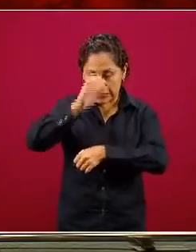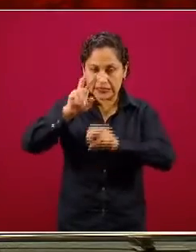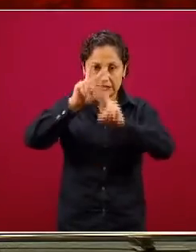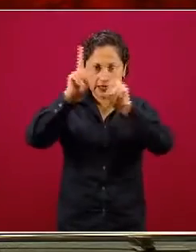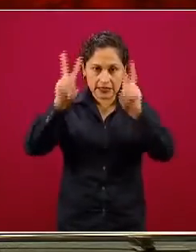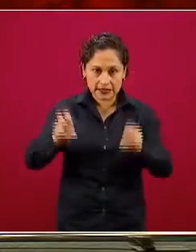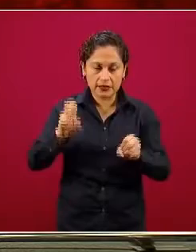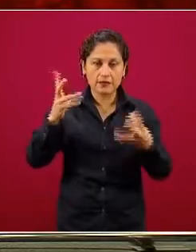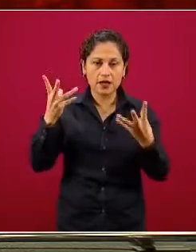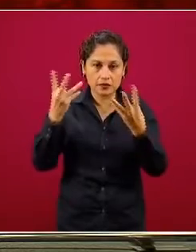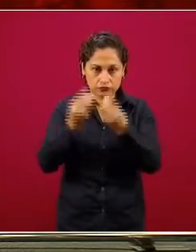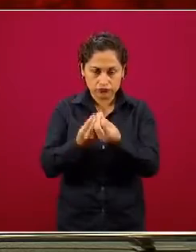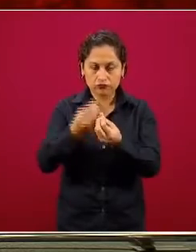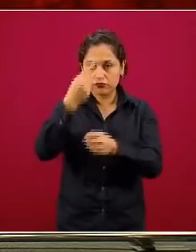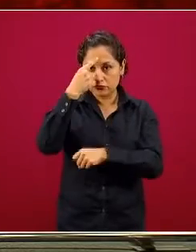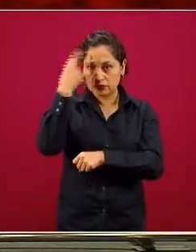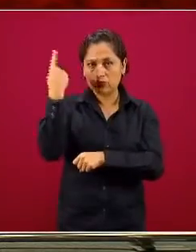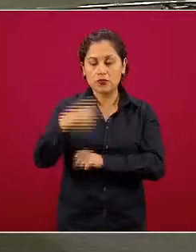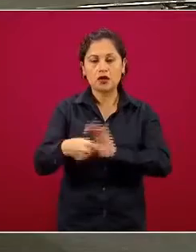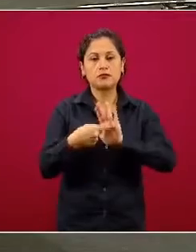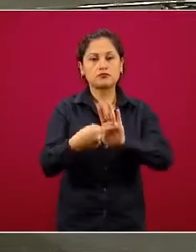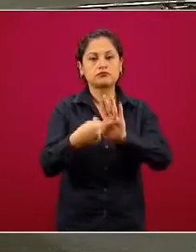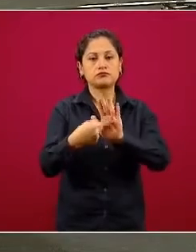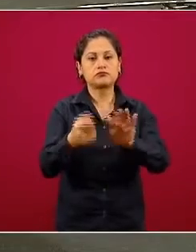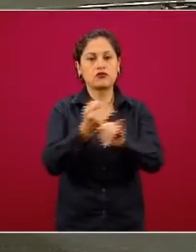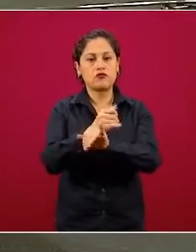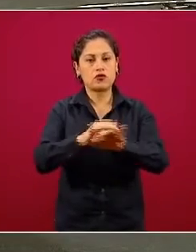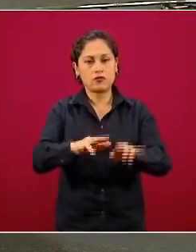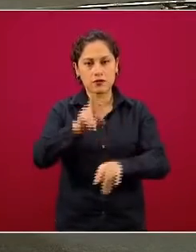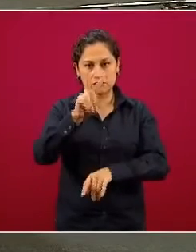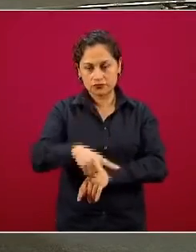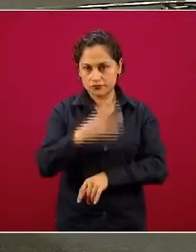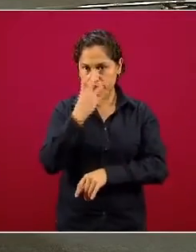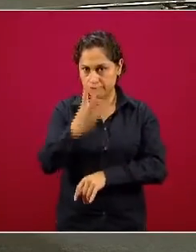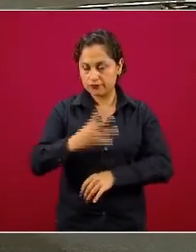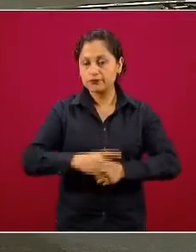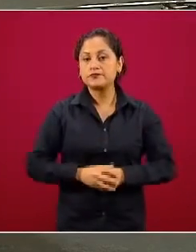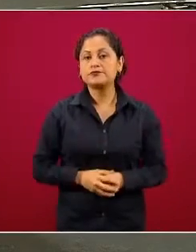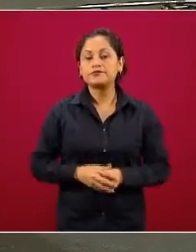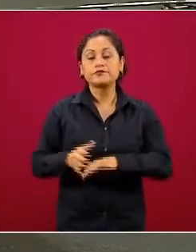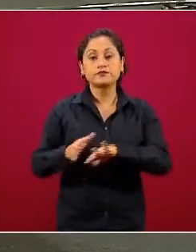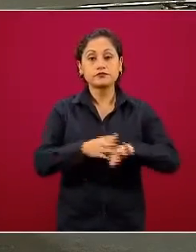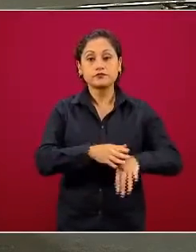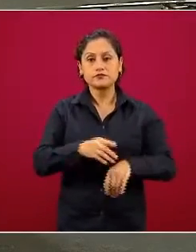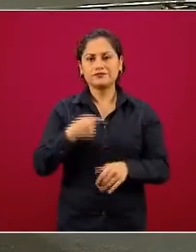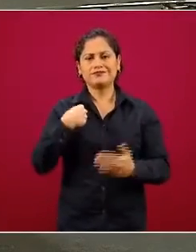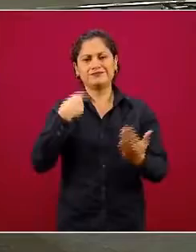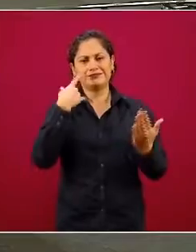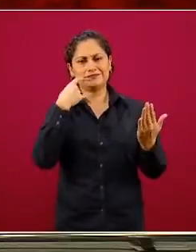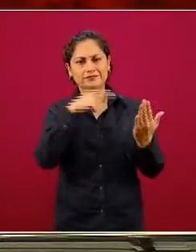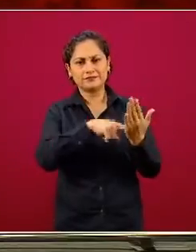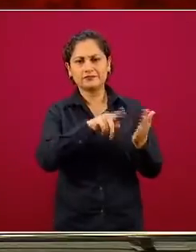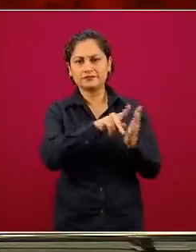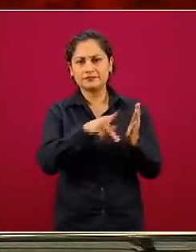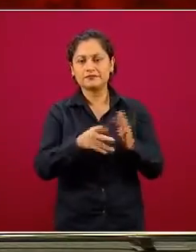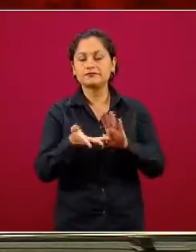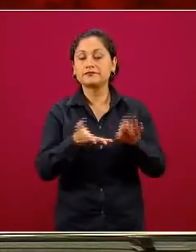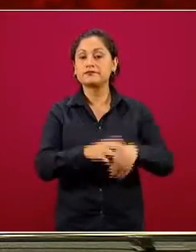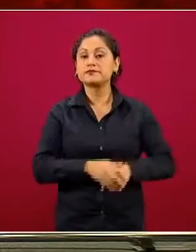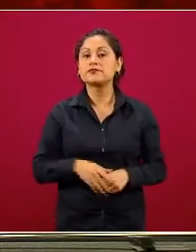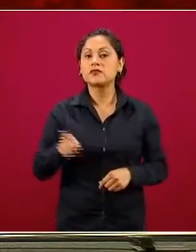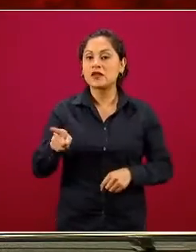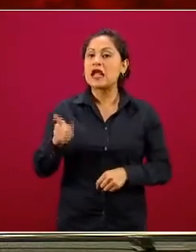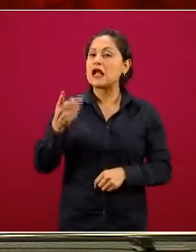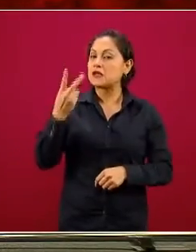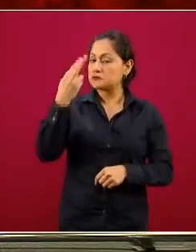llamó la atención ver ahí. Sobre recuperación, como bien señala la doctora Sheinbaum, es muy